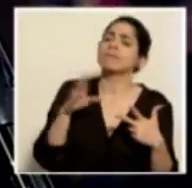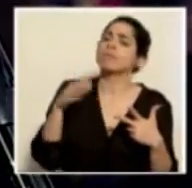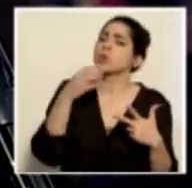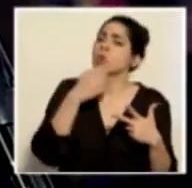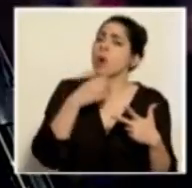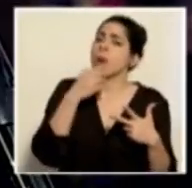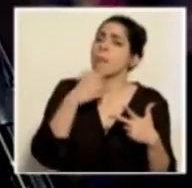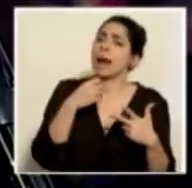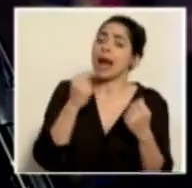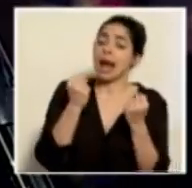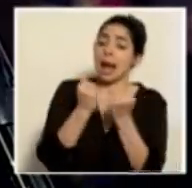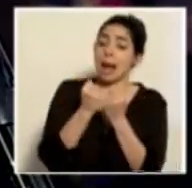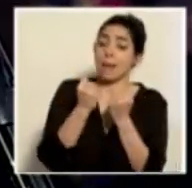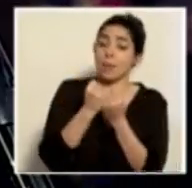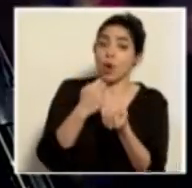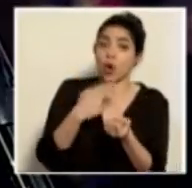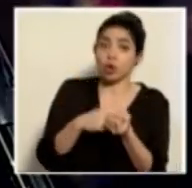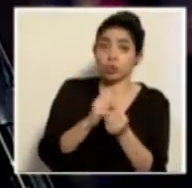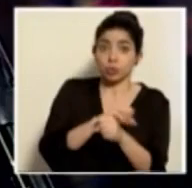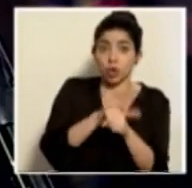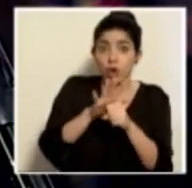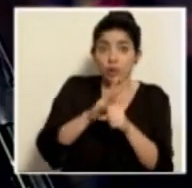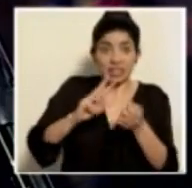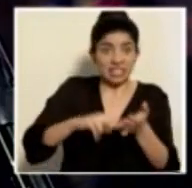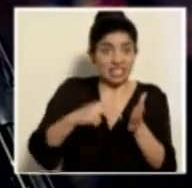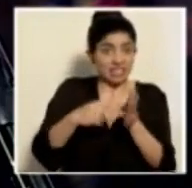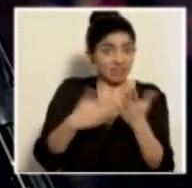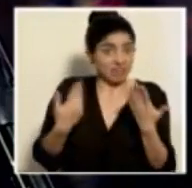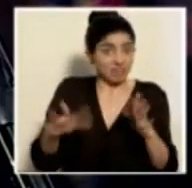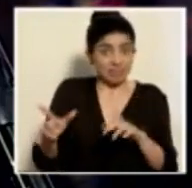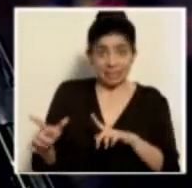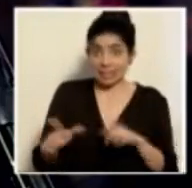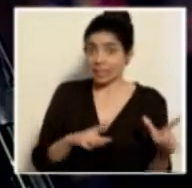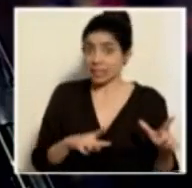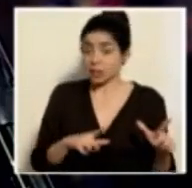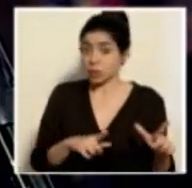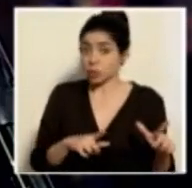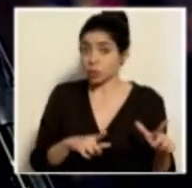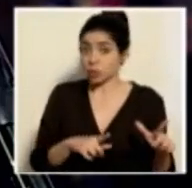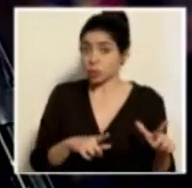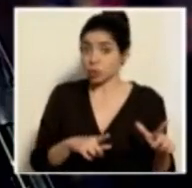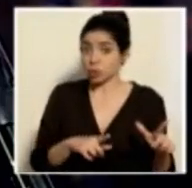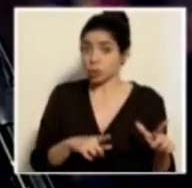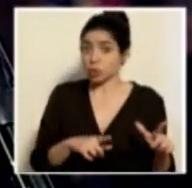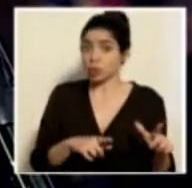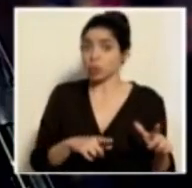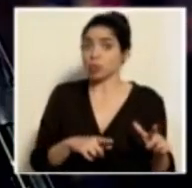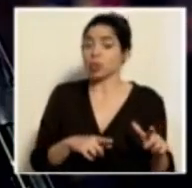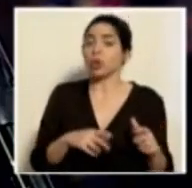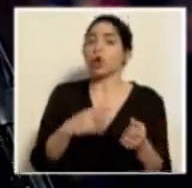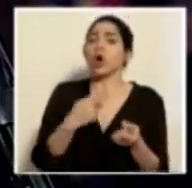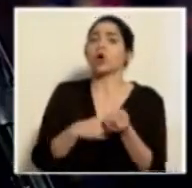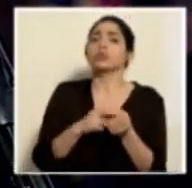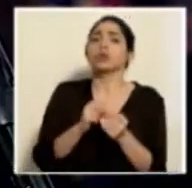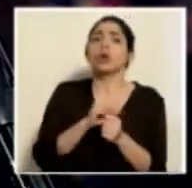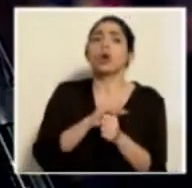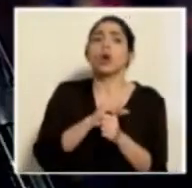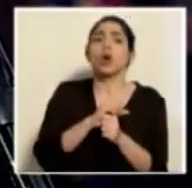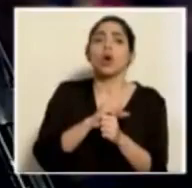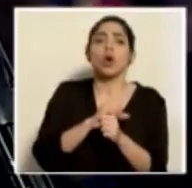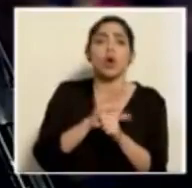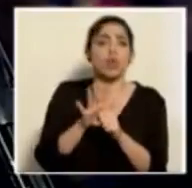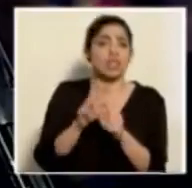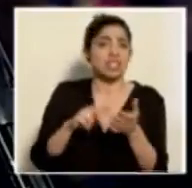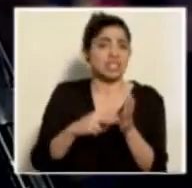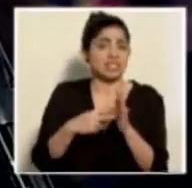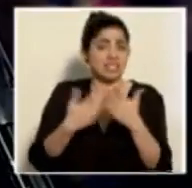la capacidad del CEACO está lista, don Román? Don Román, ¿la capacidad del CEACO ya